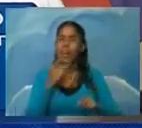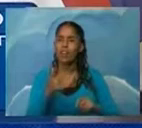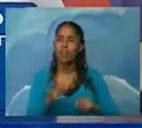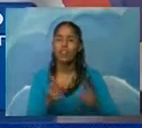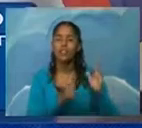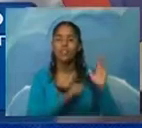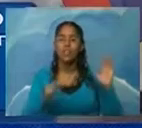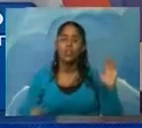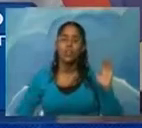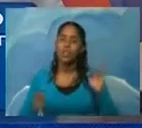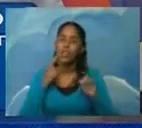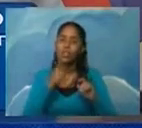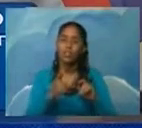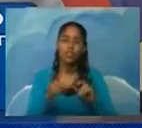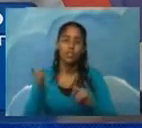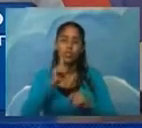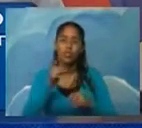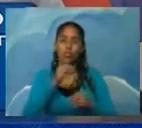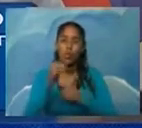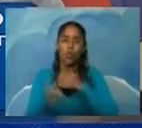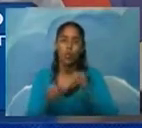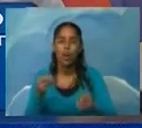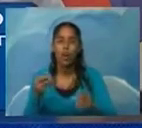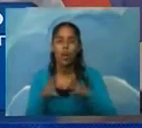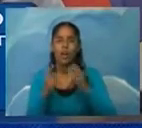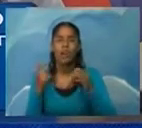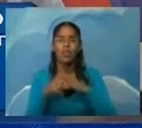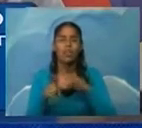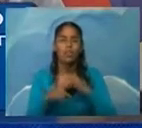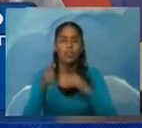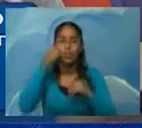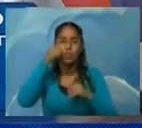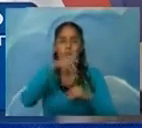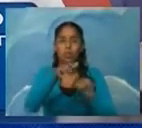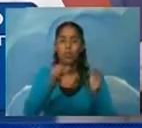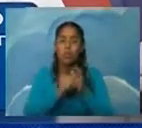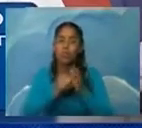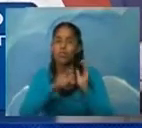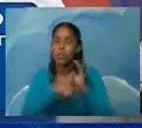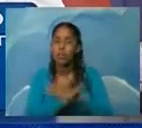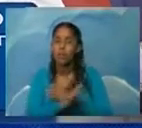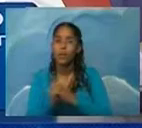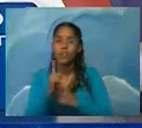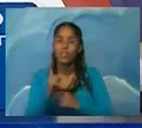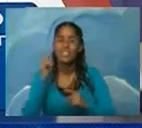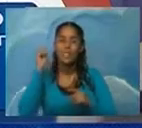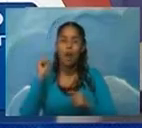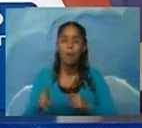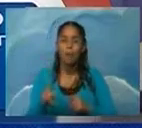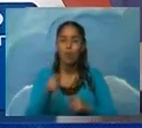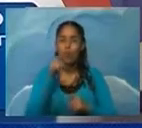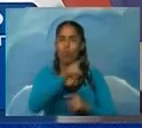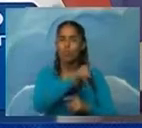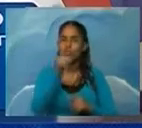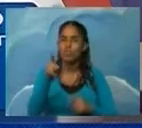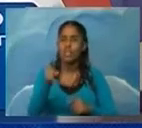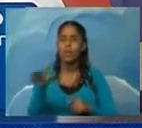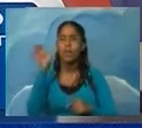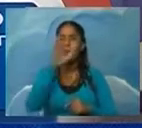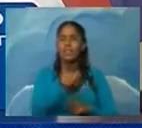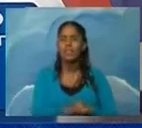está diciendo, mire, no hagan las costumbres de los pueblos a donde ustedes van. Y tampoco ustedes se van a